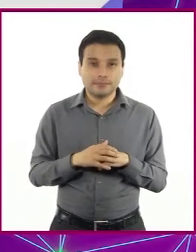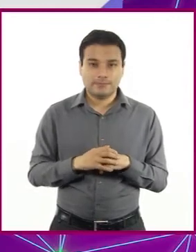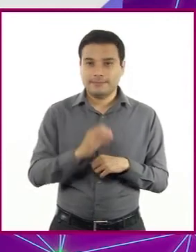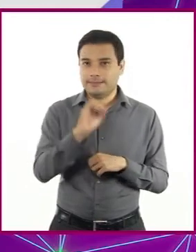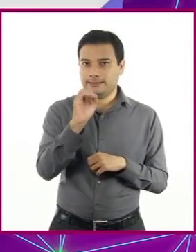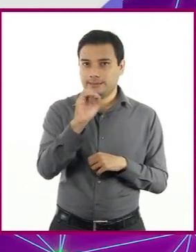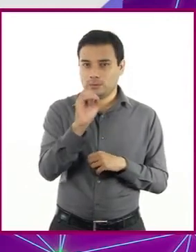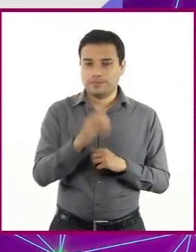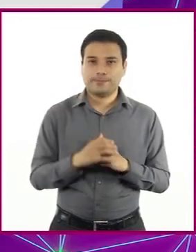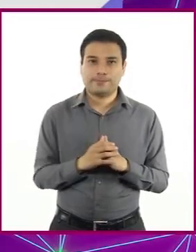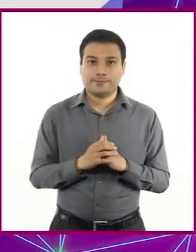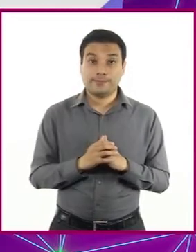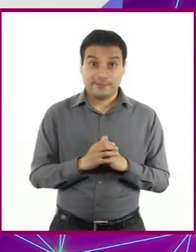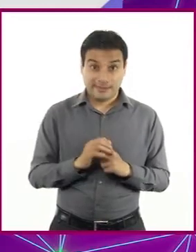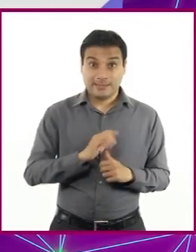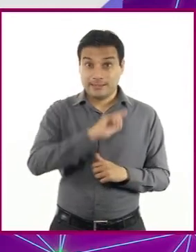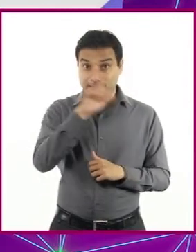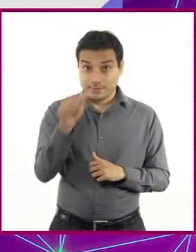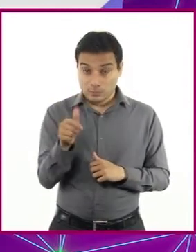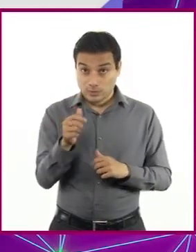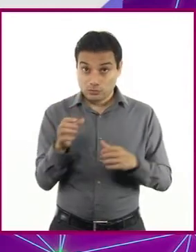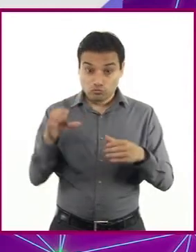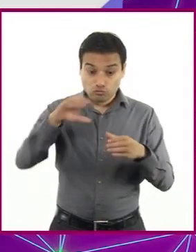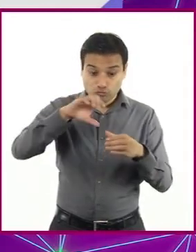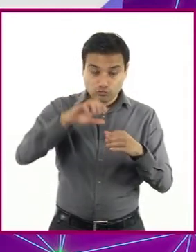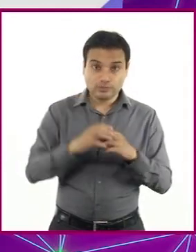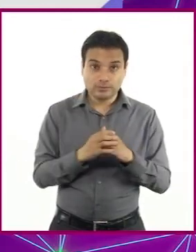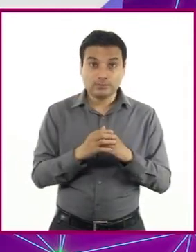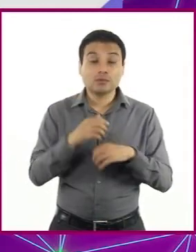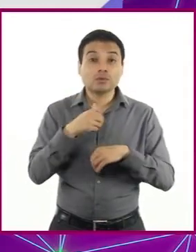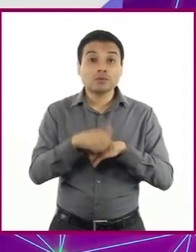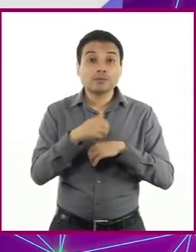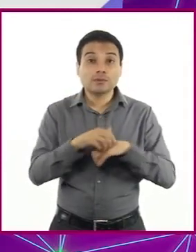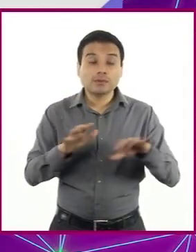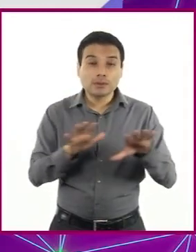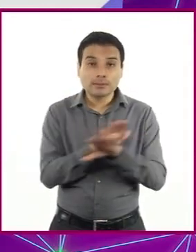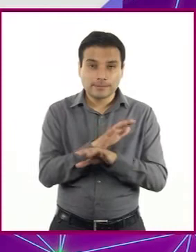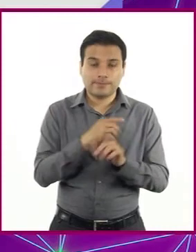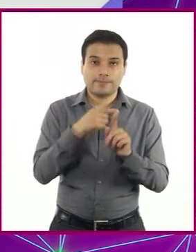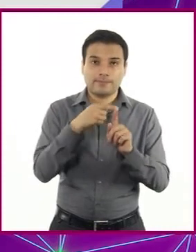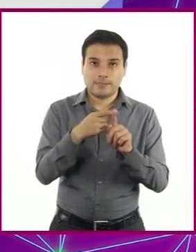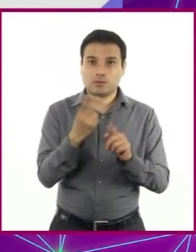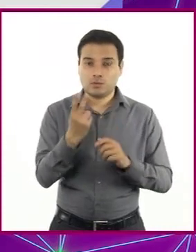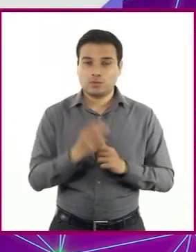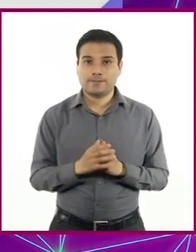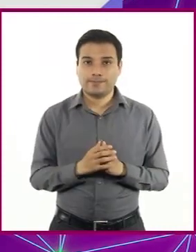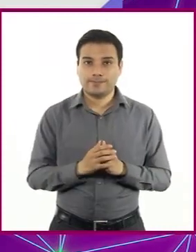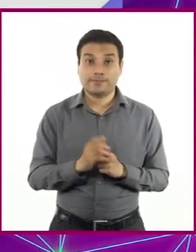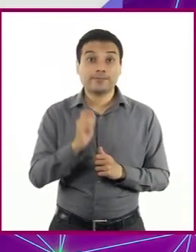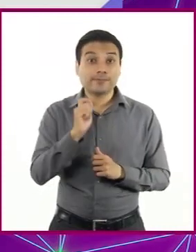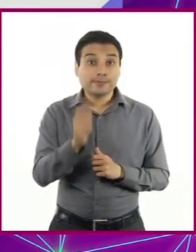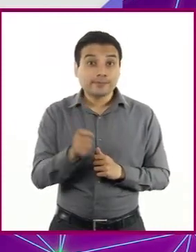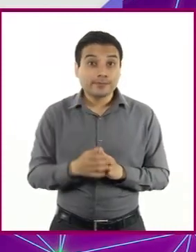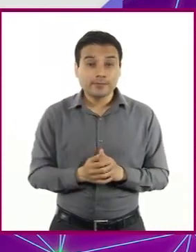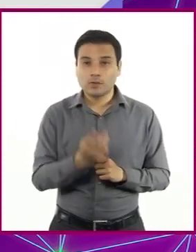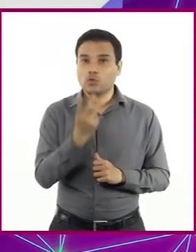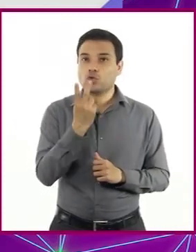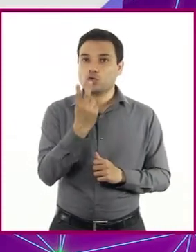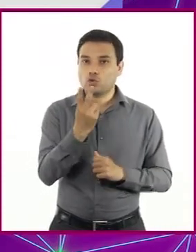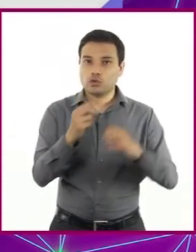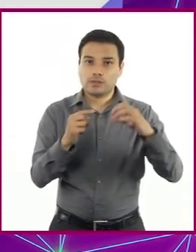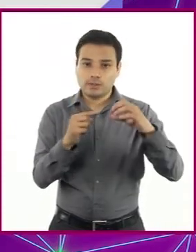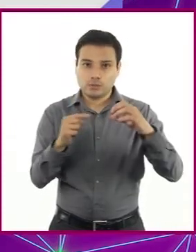0. Y después de la reacción, se obtuvo zinc más 2, indicando que perdió 2